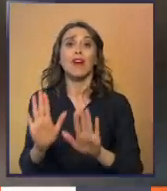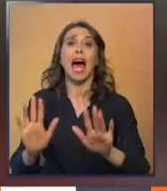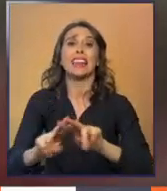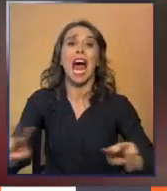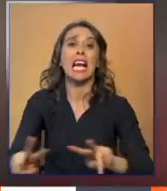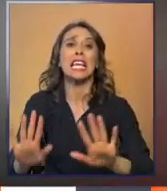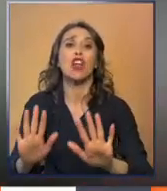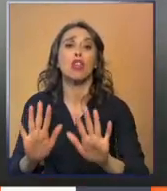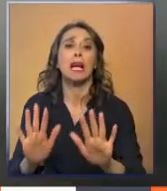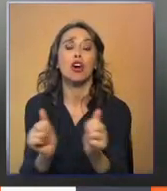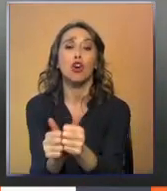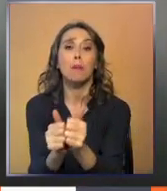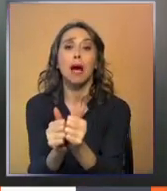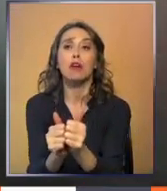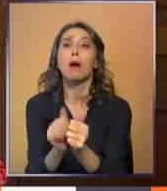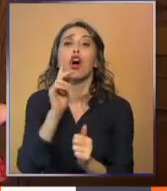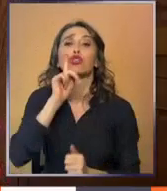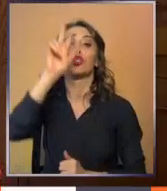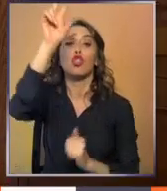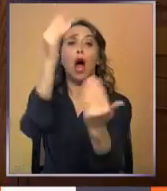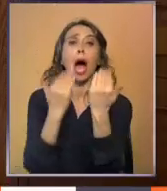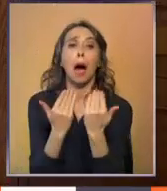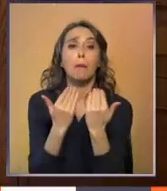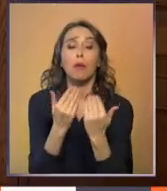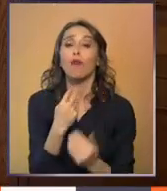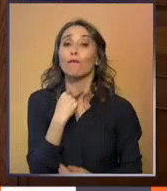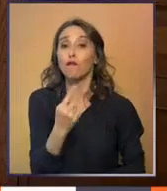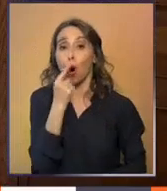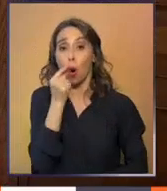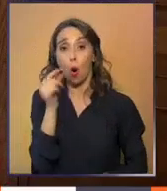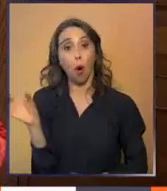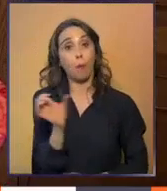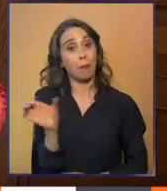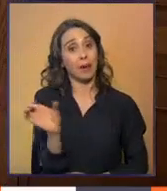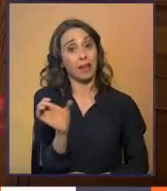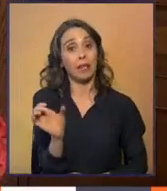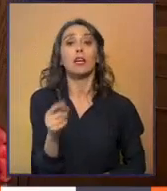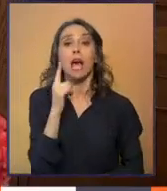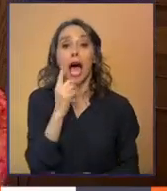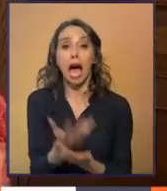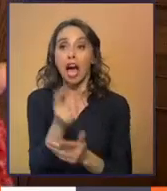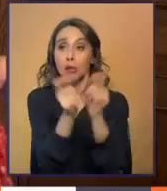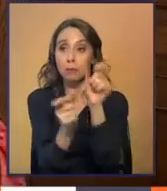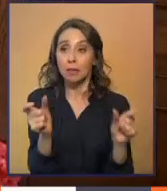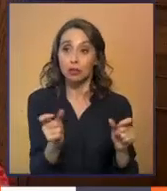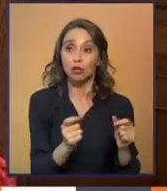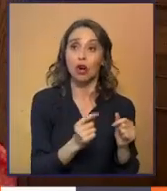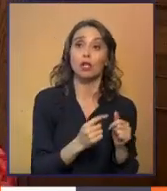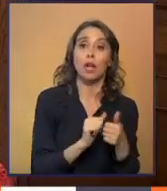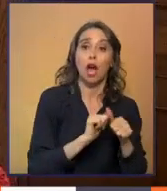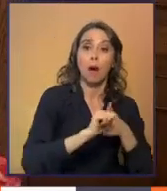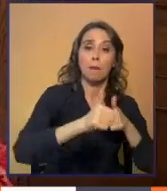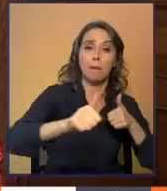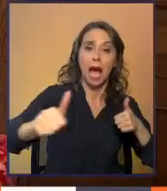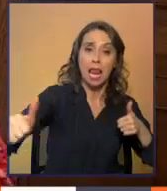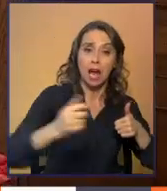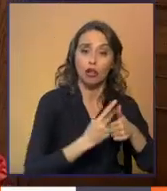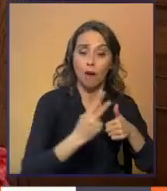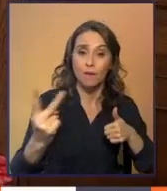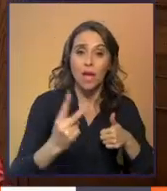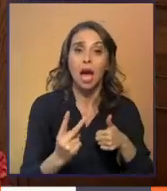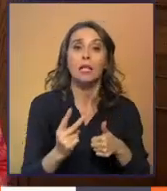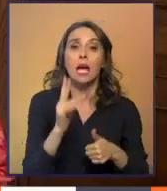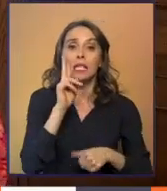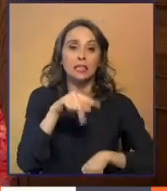compañeros. Estamos con Dios, hermano. Tenemos, por ejemplo, personas que realizan trayectos mucho más largos con falta de